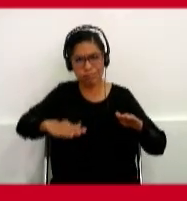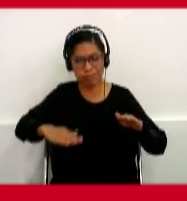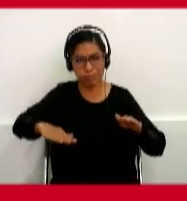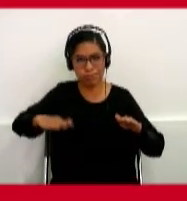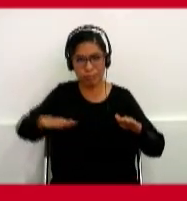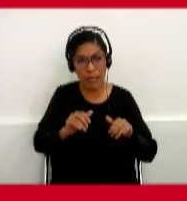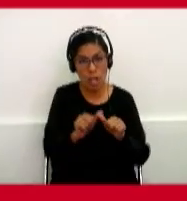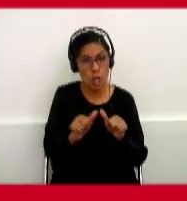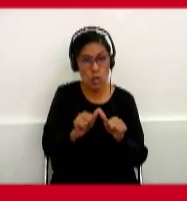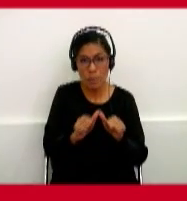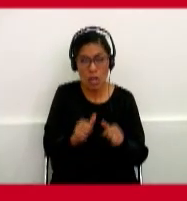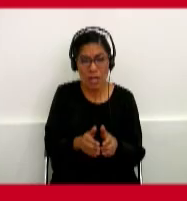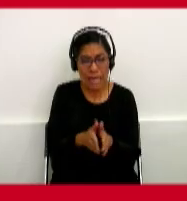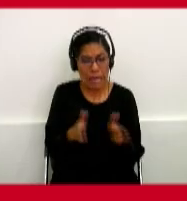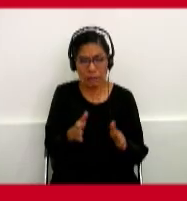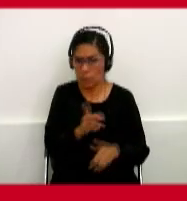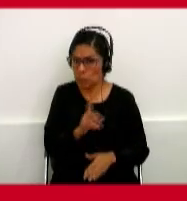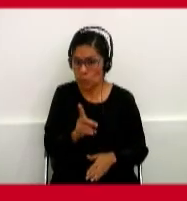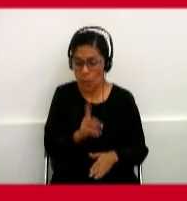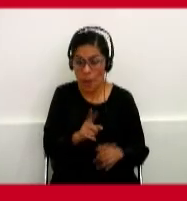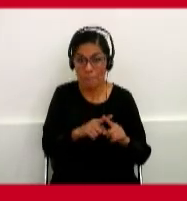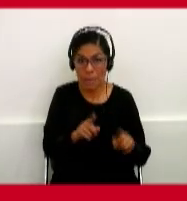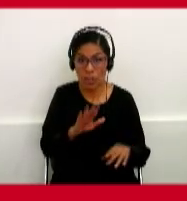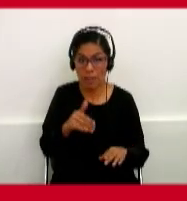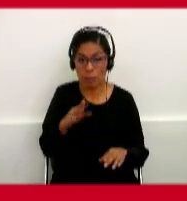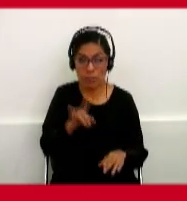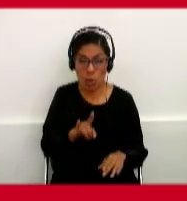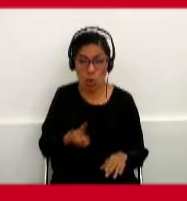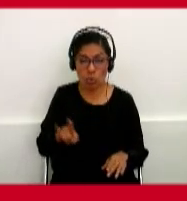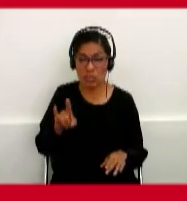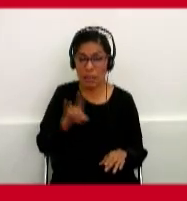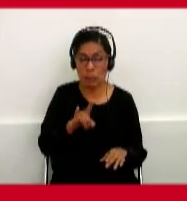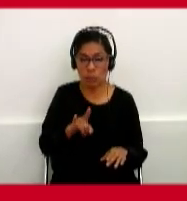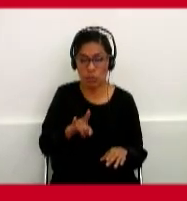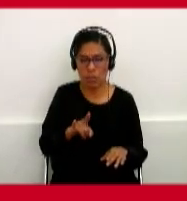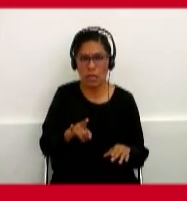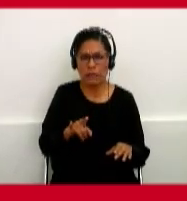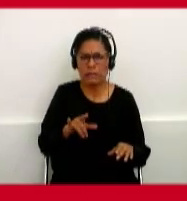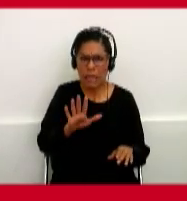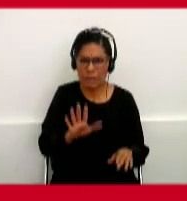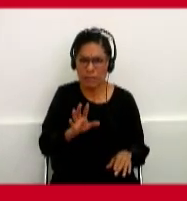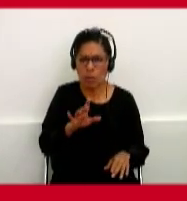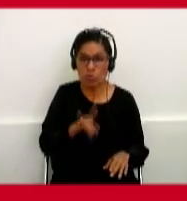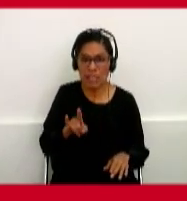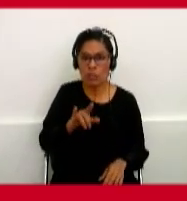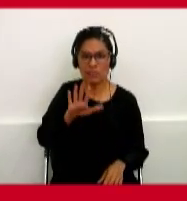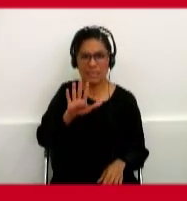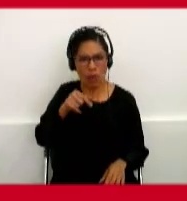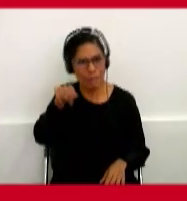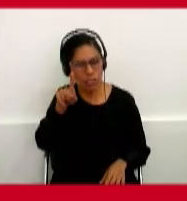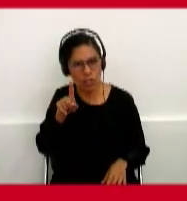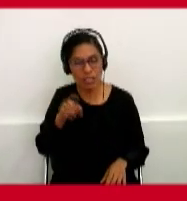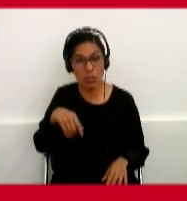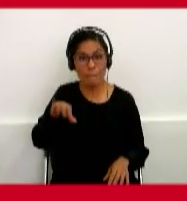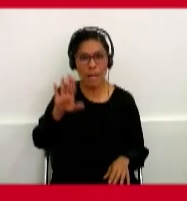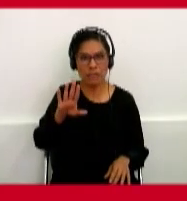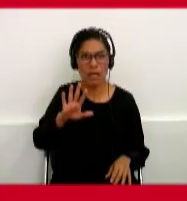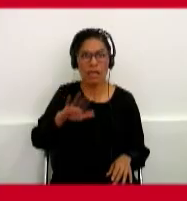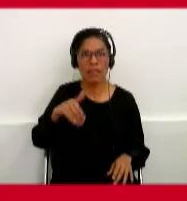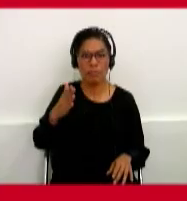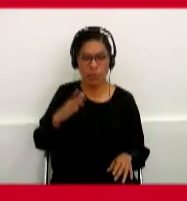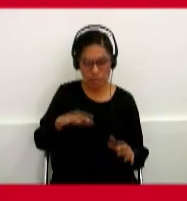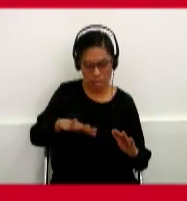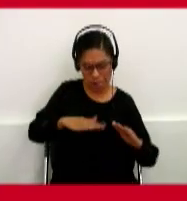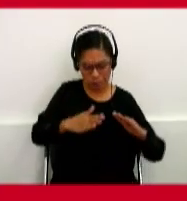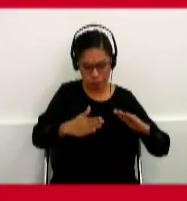grandes. Ya cuando optamos y usamos en número de elementos mayores como 5 millones o 1 millón, lo que empieza a suceder es que ya se empiezan a